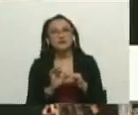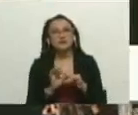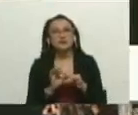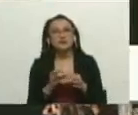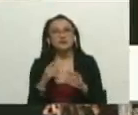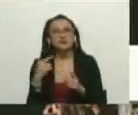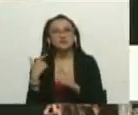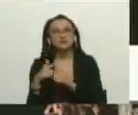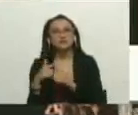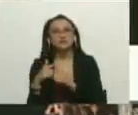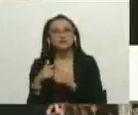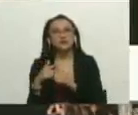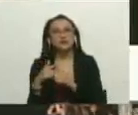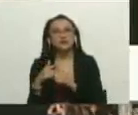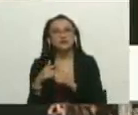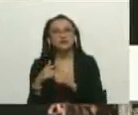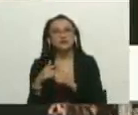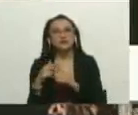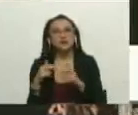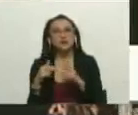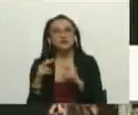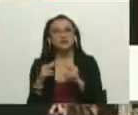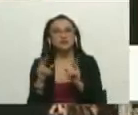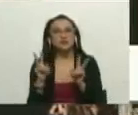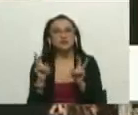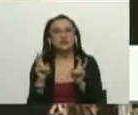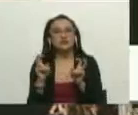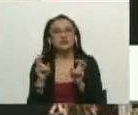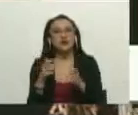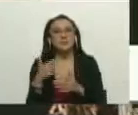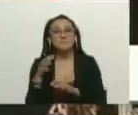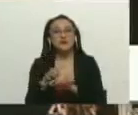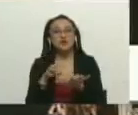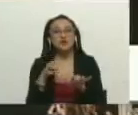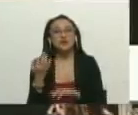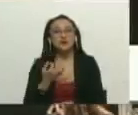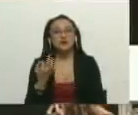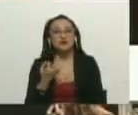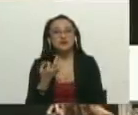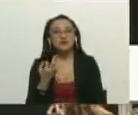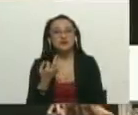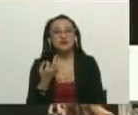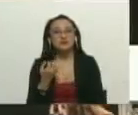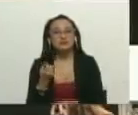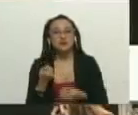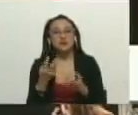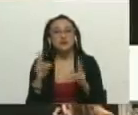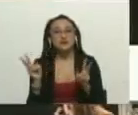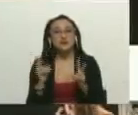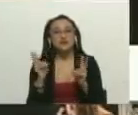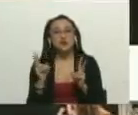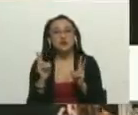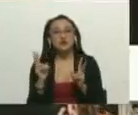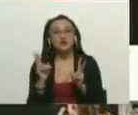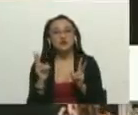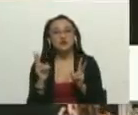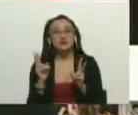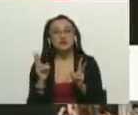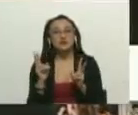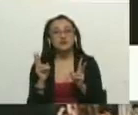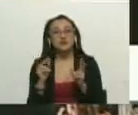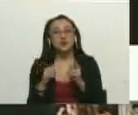sumar en la construcción de las nuevas y grandes mayorías necesarias para garantizar la victoria estratégica y